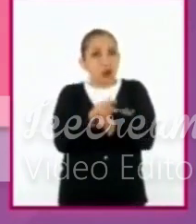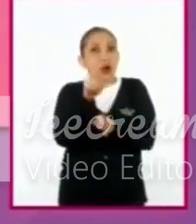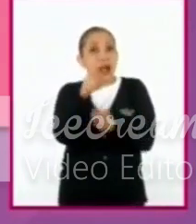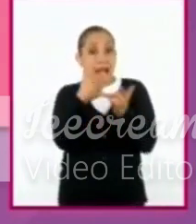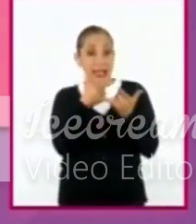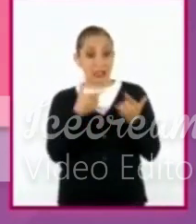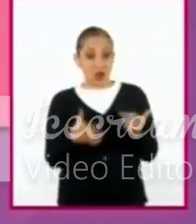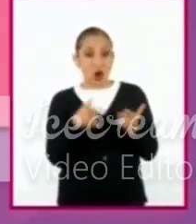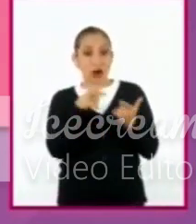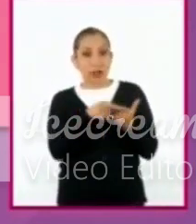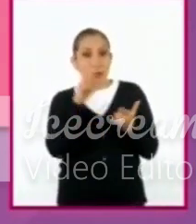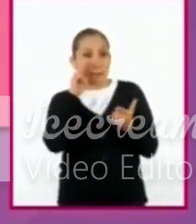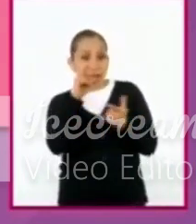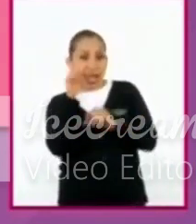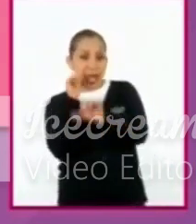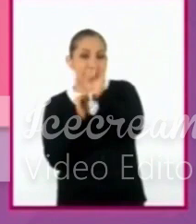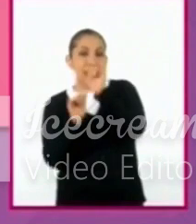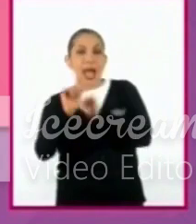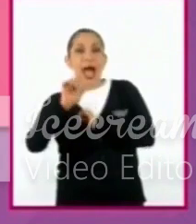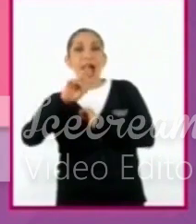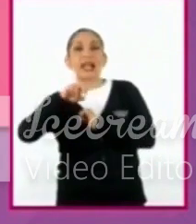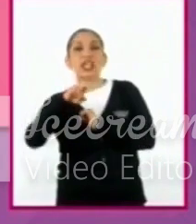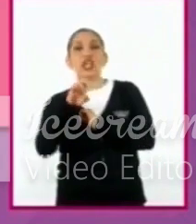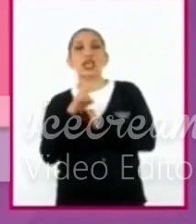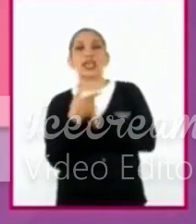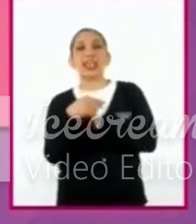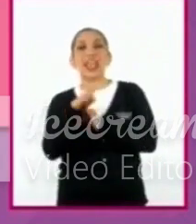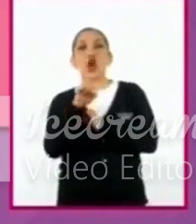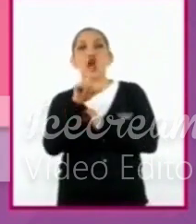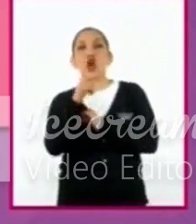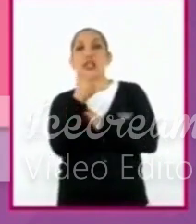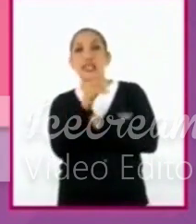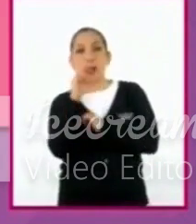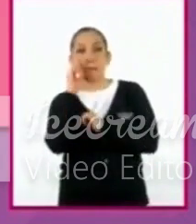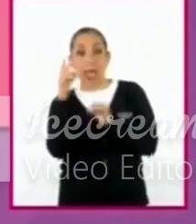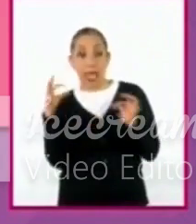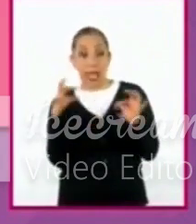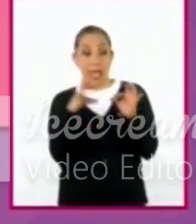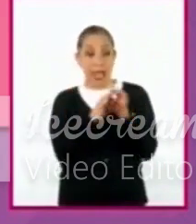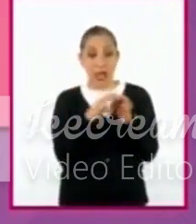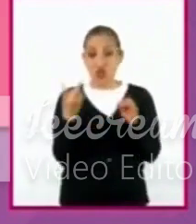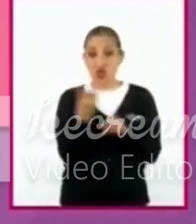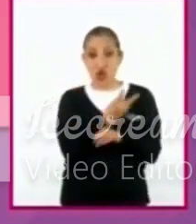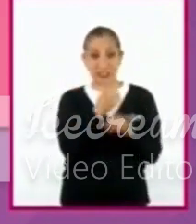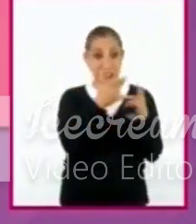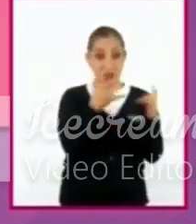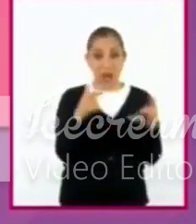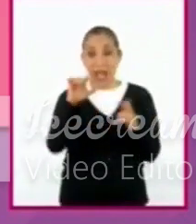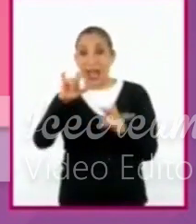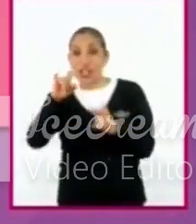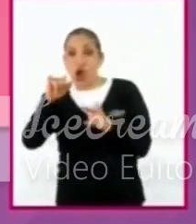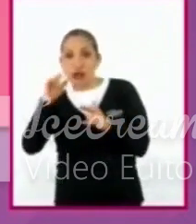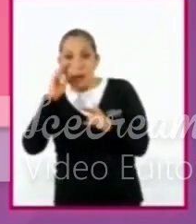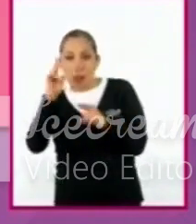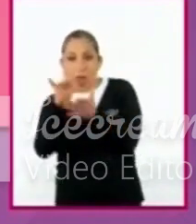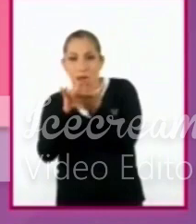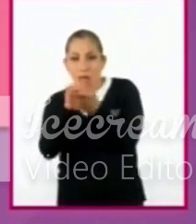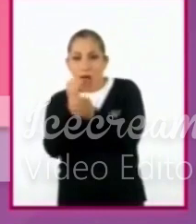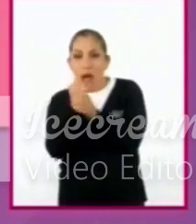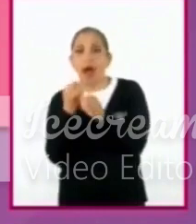historia se apoya en la arqueología para que juntas interpreten la información que aportan este tipo de fuentes.